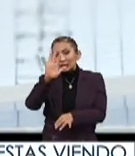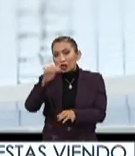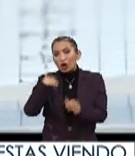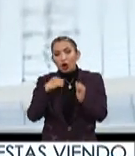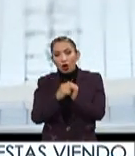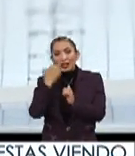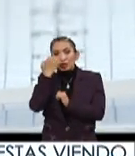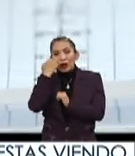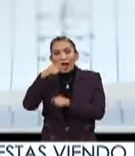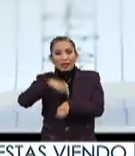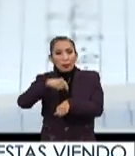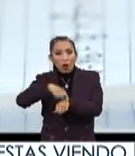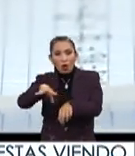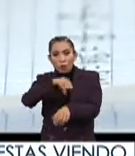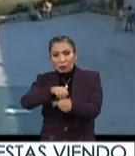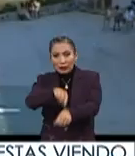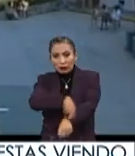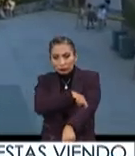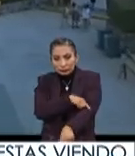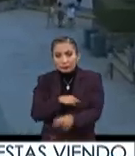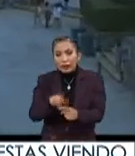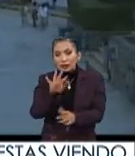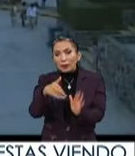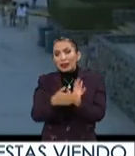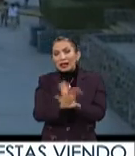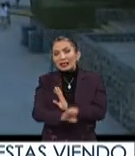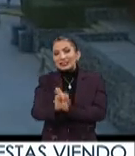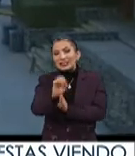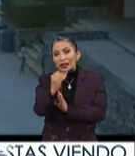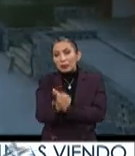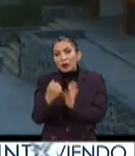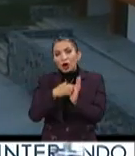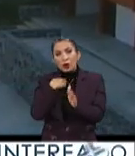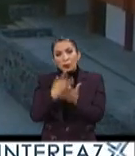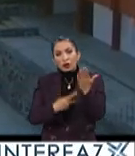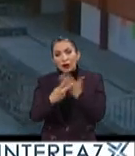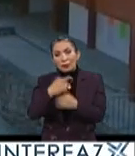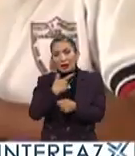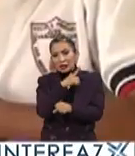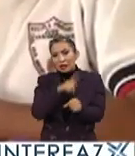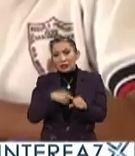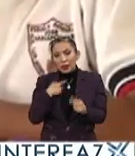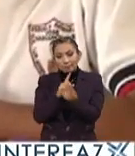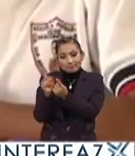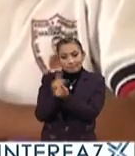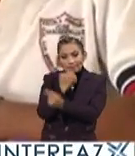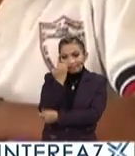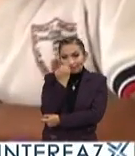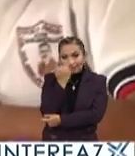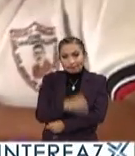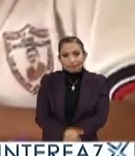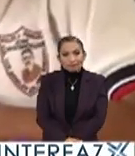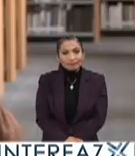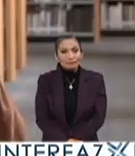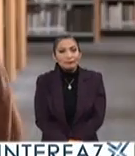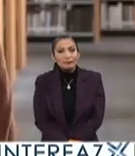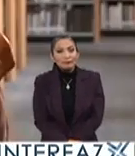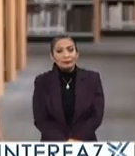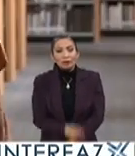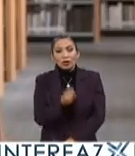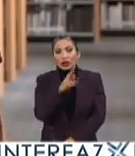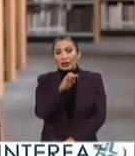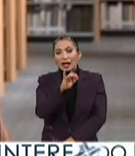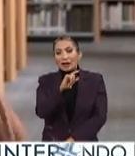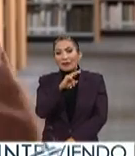3.395 con el de escuelas de tiempo completo y 5.569 con el Programa Nacional de Convivencia Escolar. La